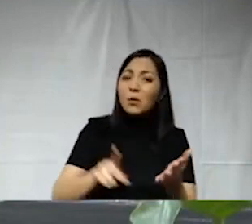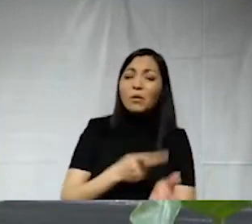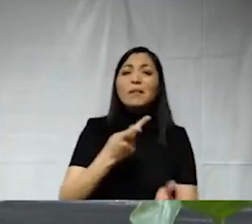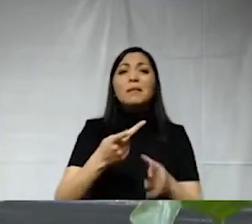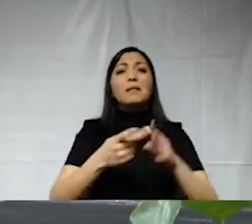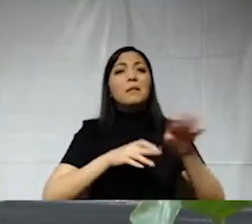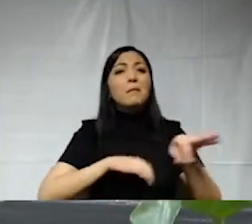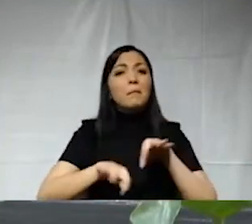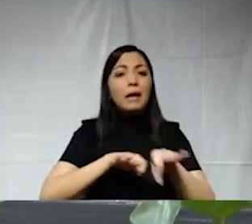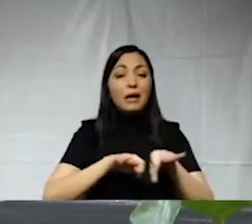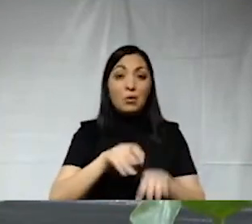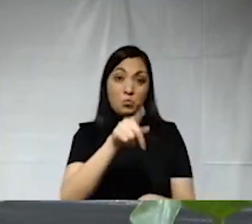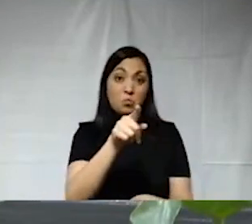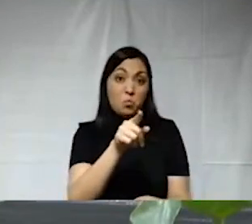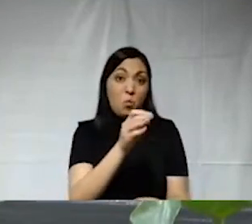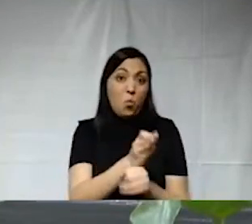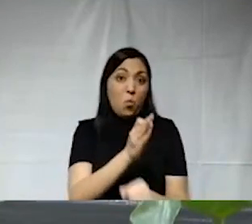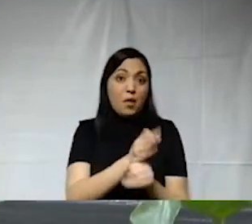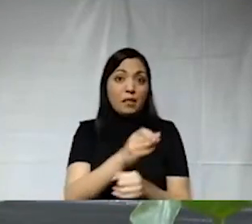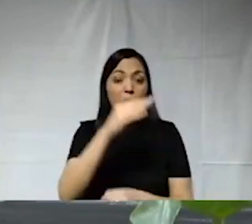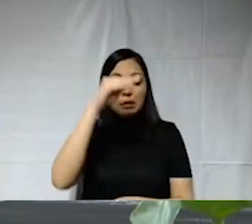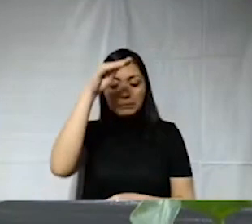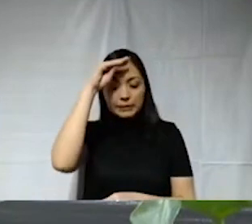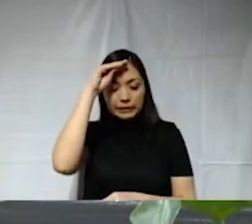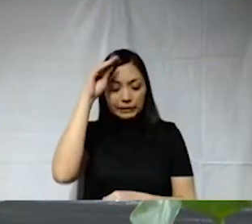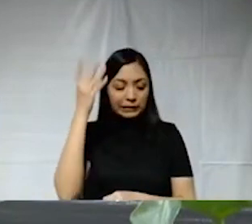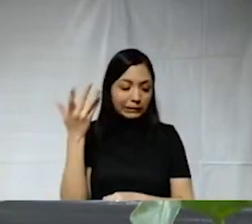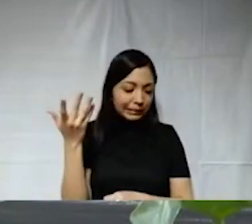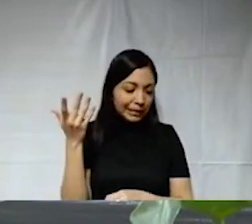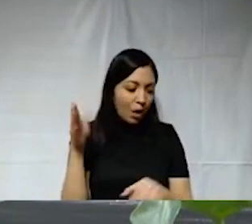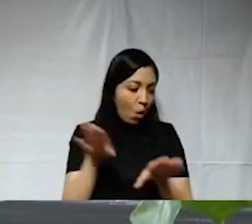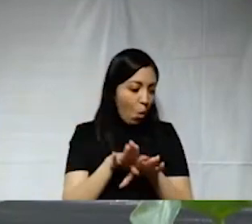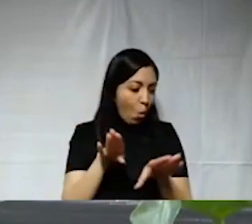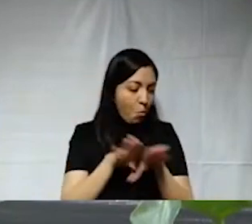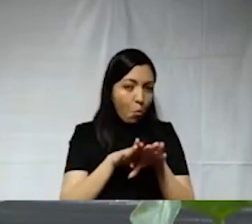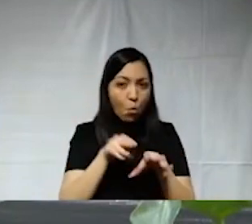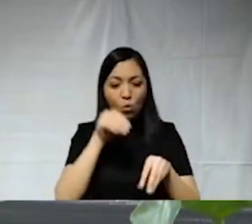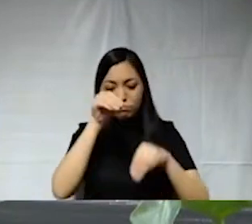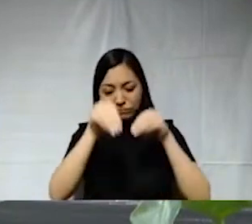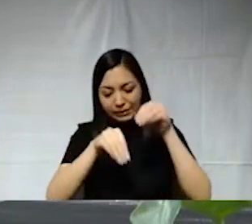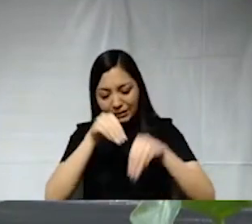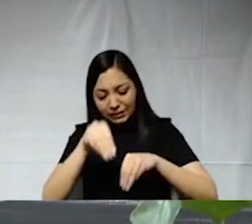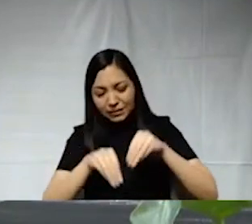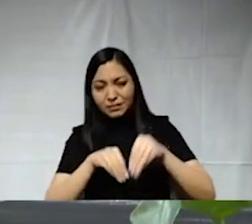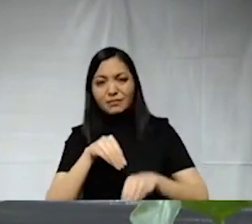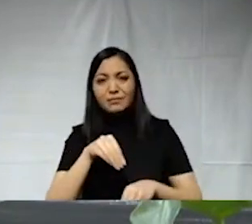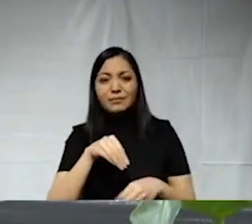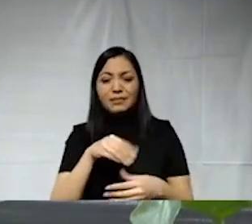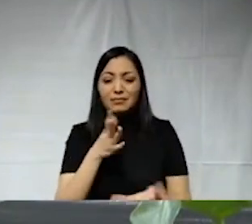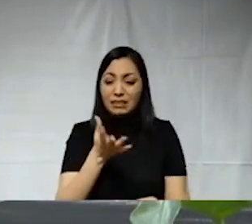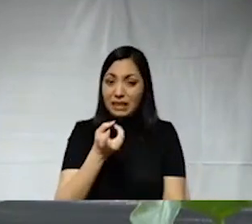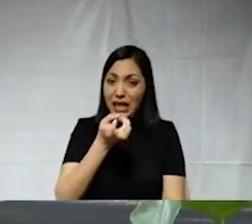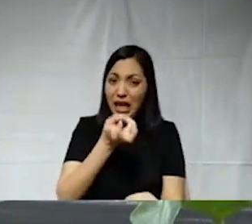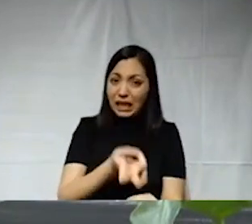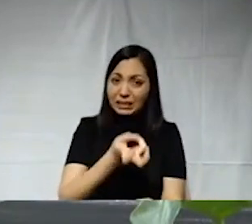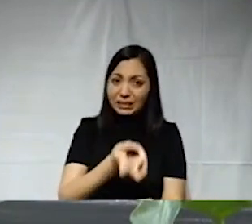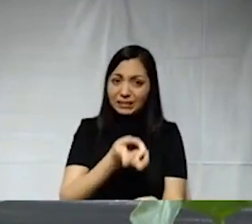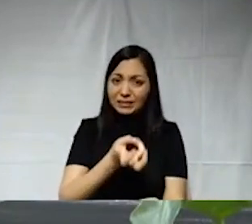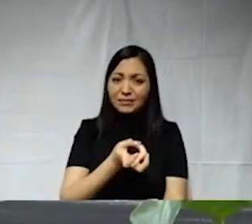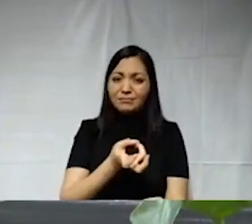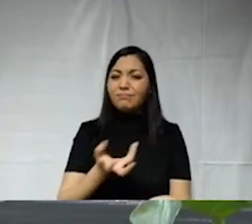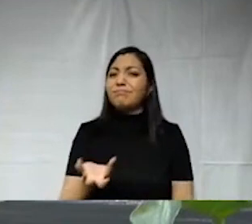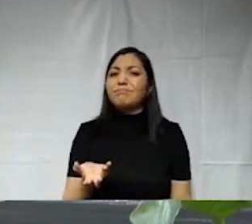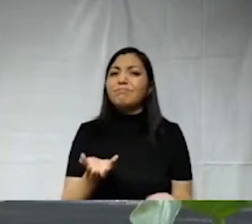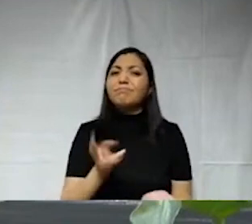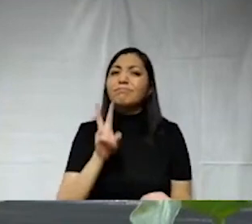vacioso dirigido con dedicatoria a la coalición sigamos haciendo